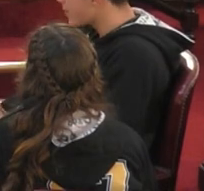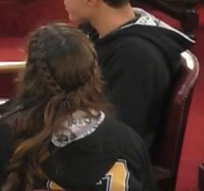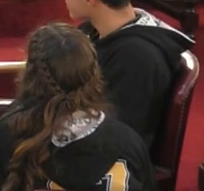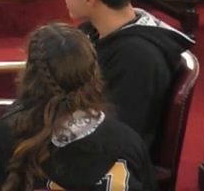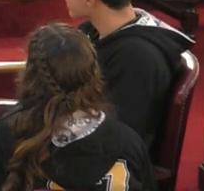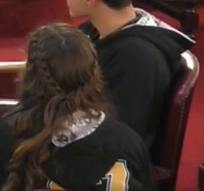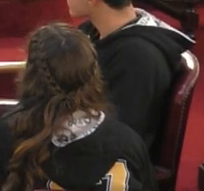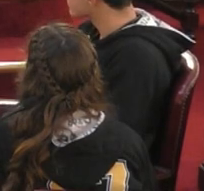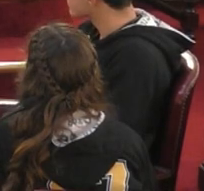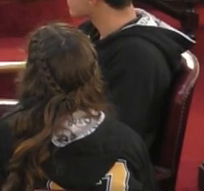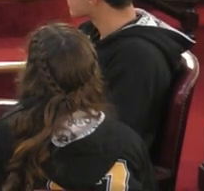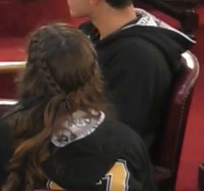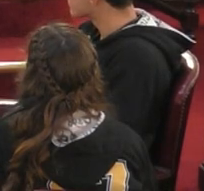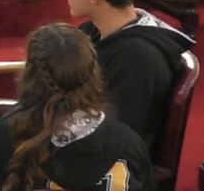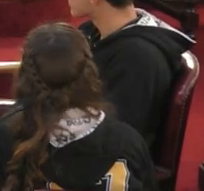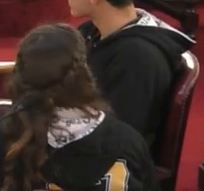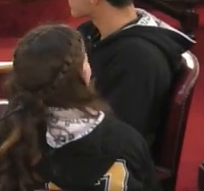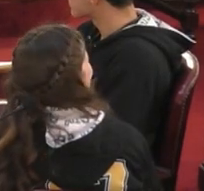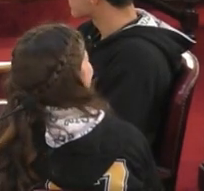Diputado Gastón